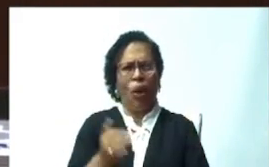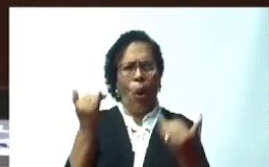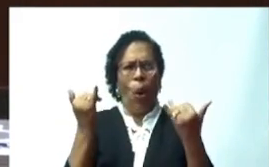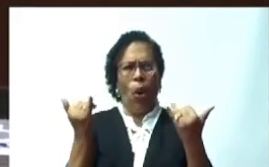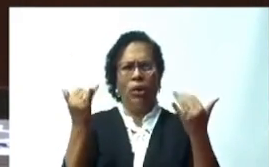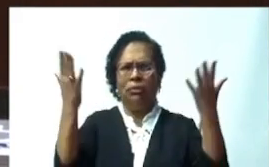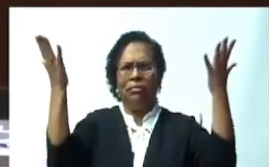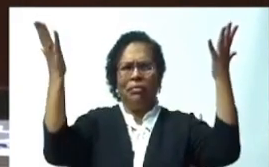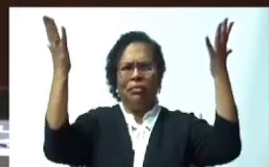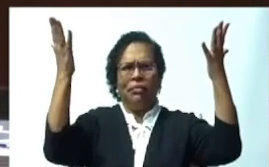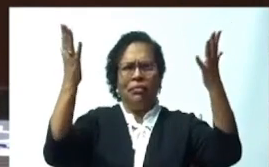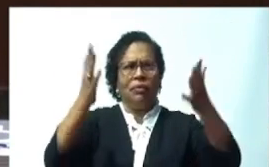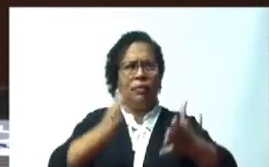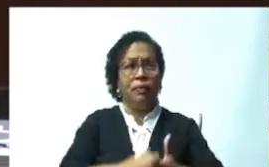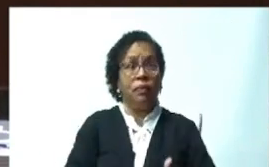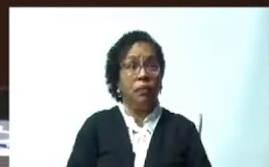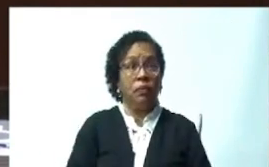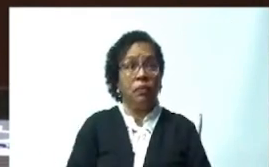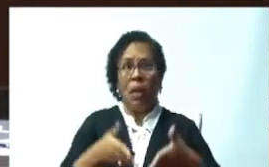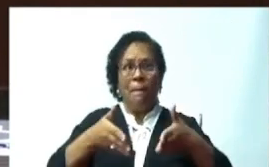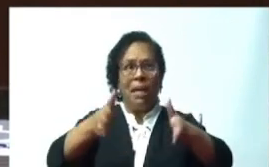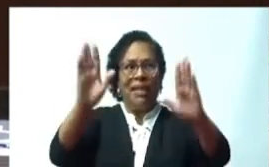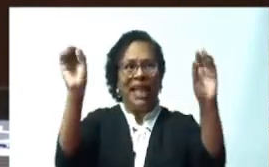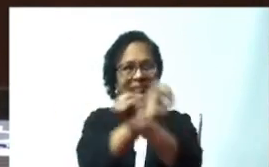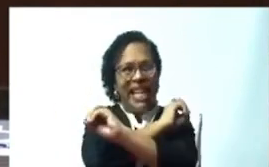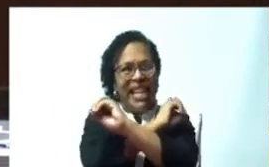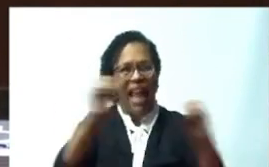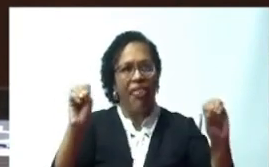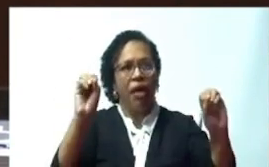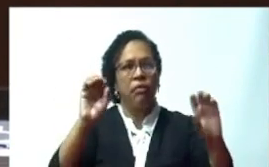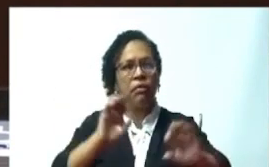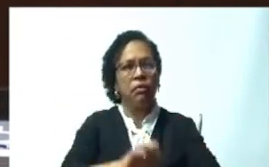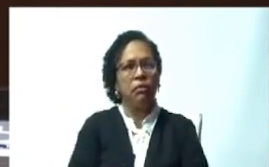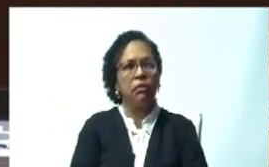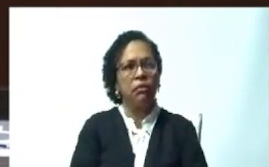No es intolerante, no. Súper intolerante.